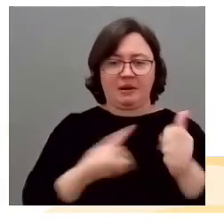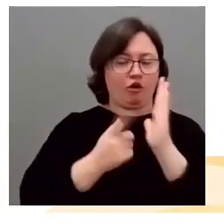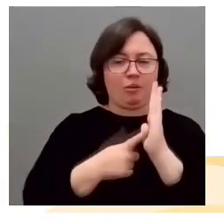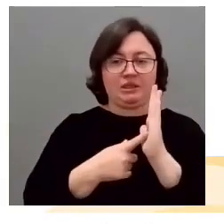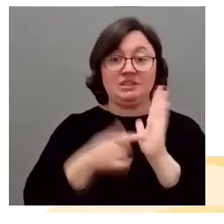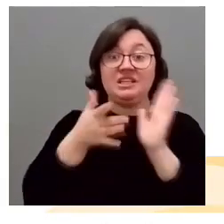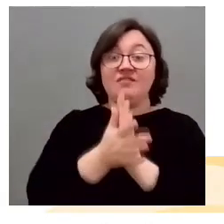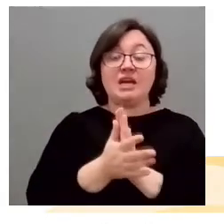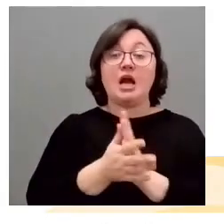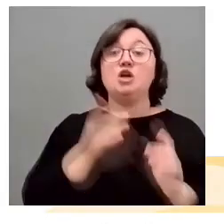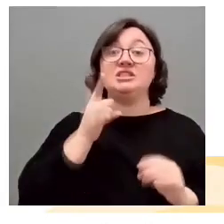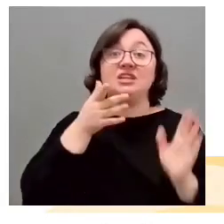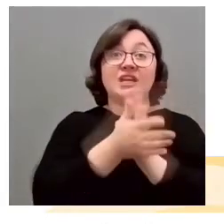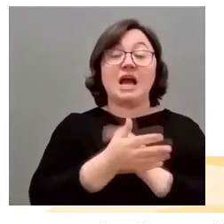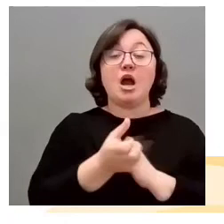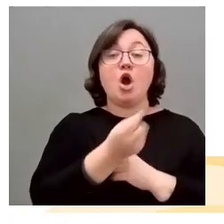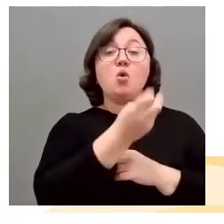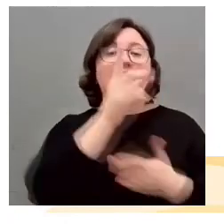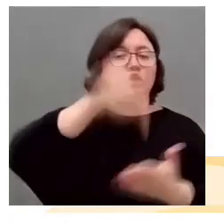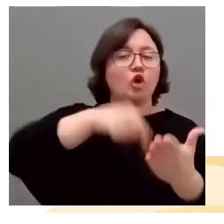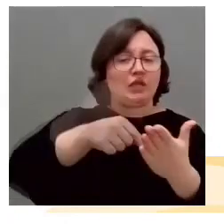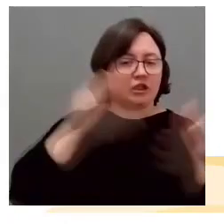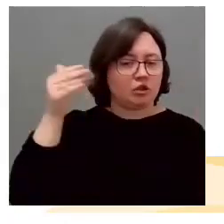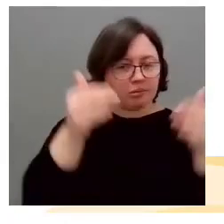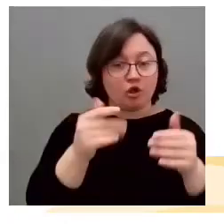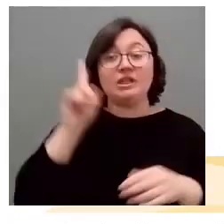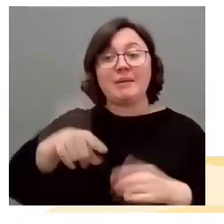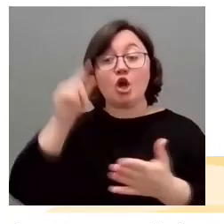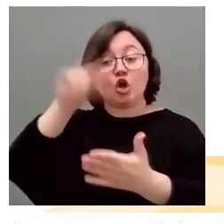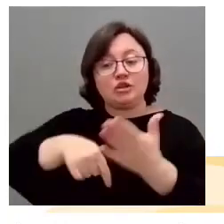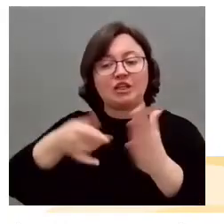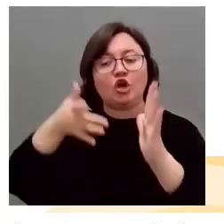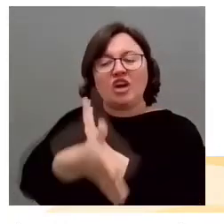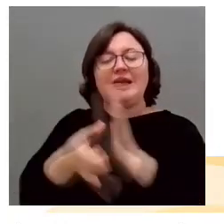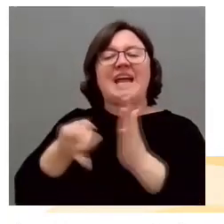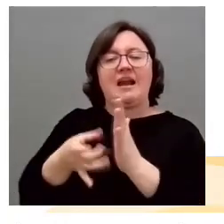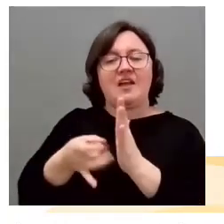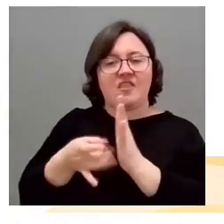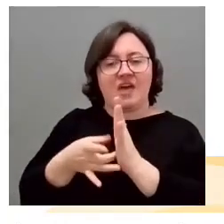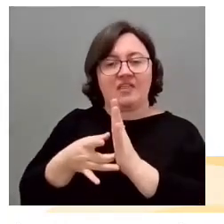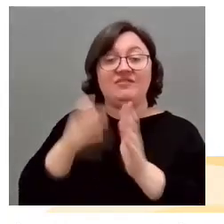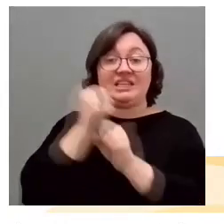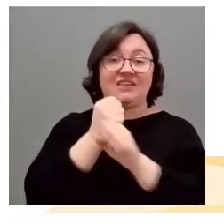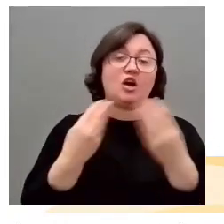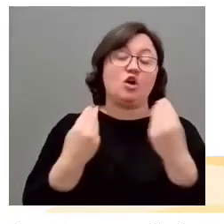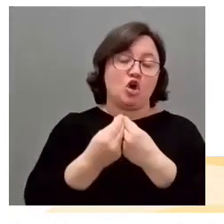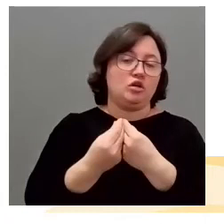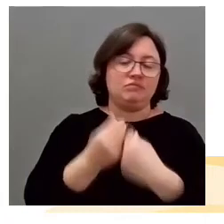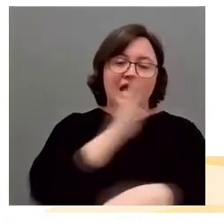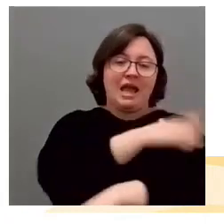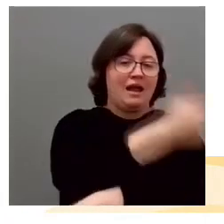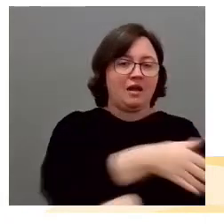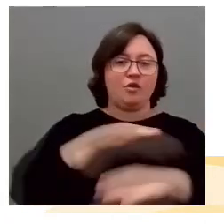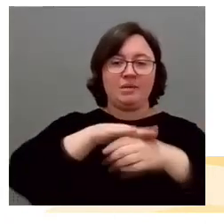no centrémonos solo en la cantidad, sino también en la calidad. Y aquí nos tocará trabajar codo con codo con el Ministerio de